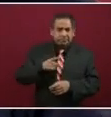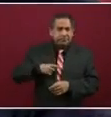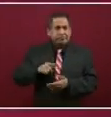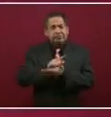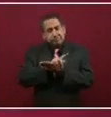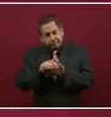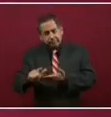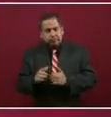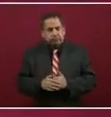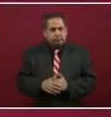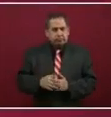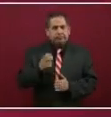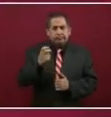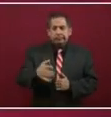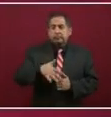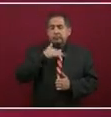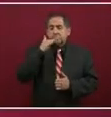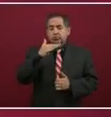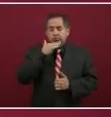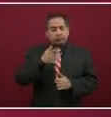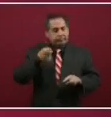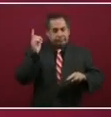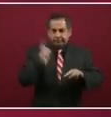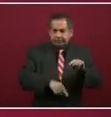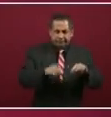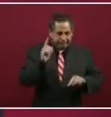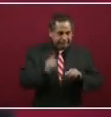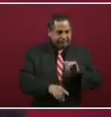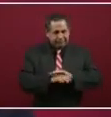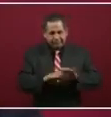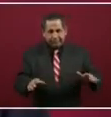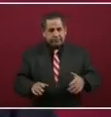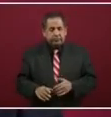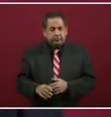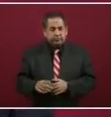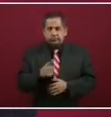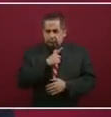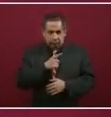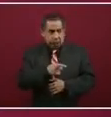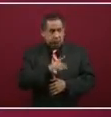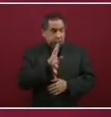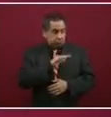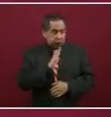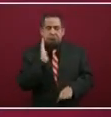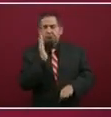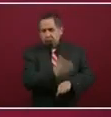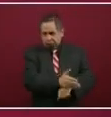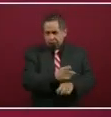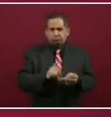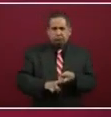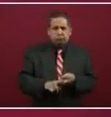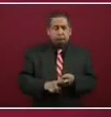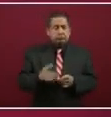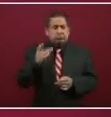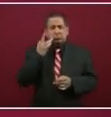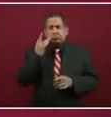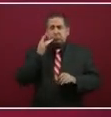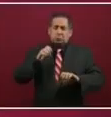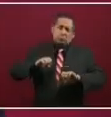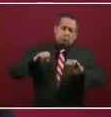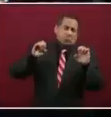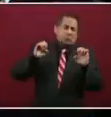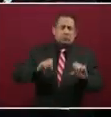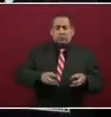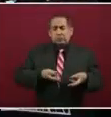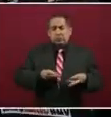Entonces, acabar con la corrupción, que no haya impunidad, que no haya lujos, eso